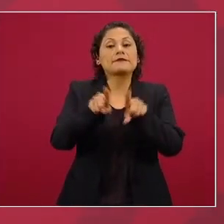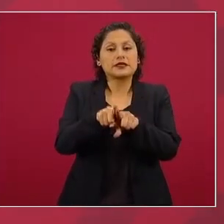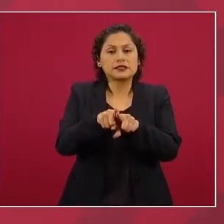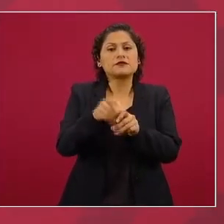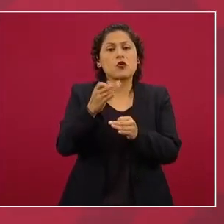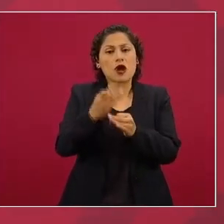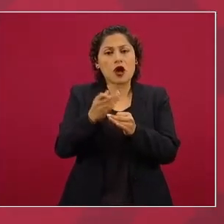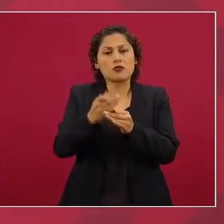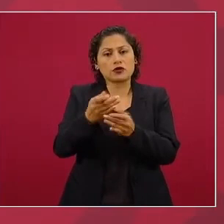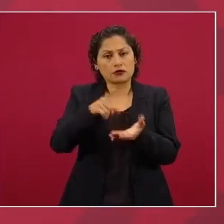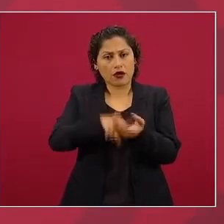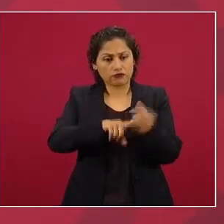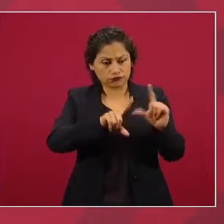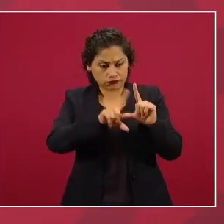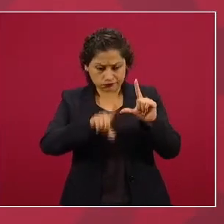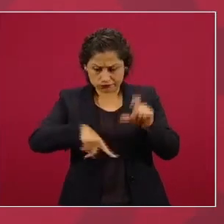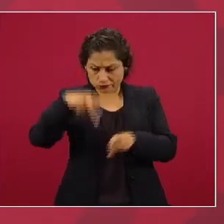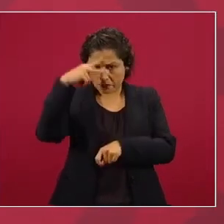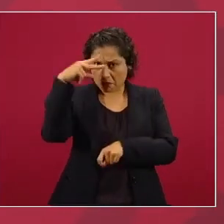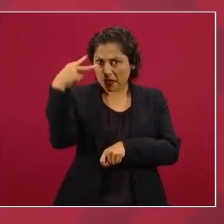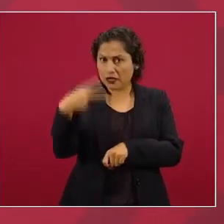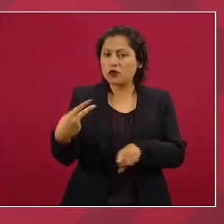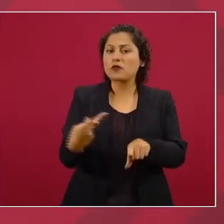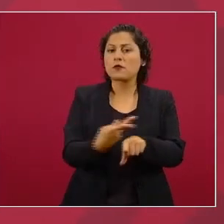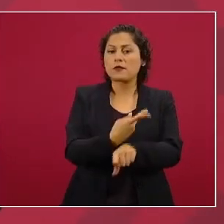sucediendo en el país. Hay